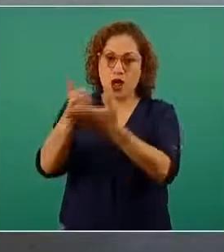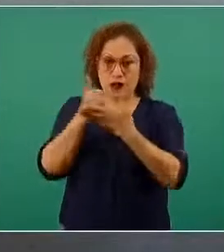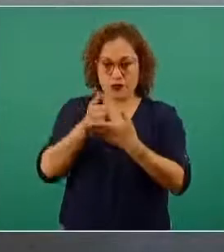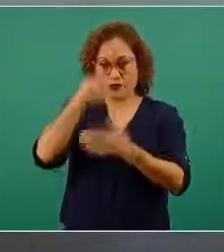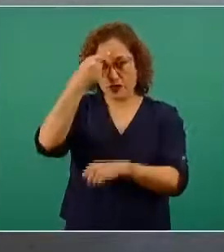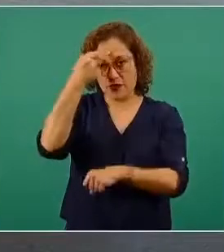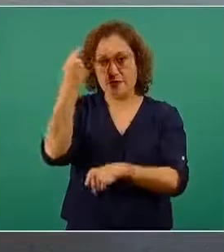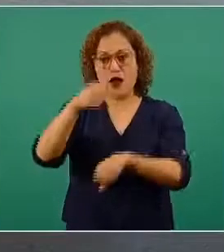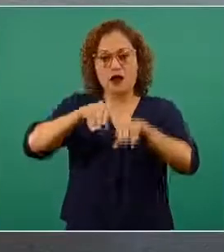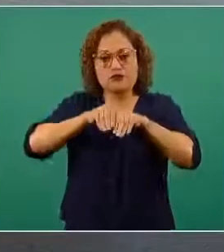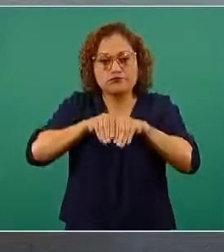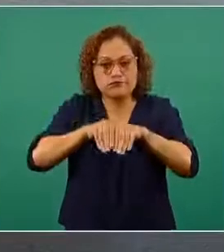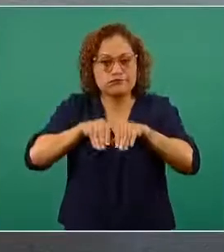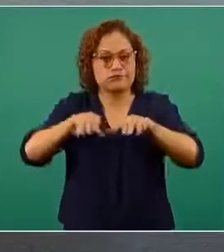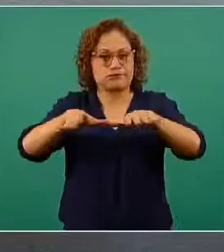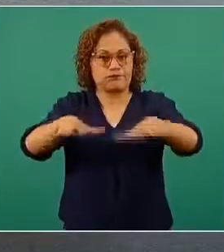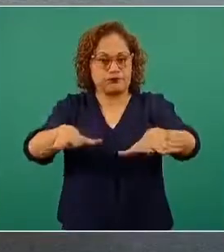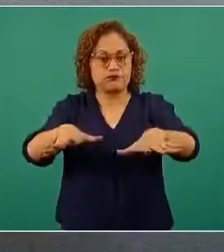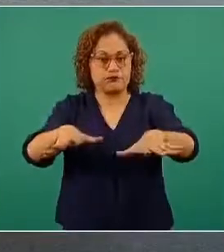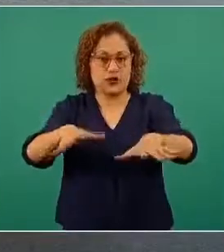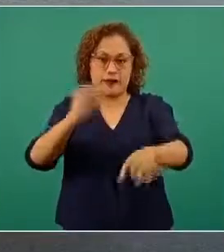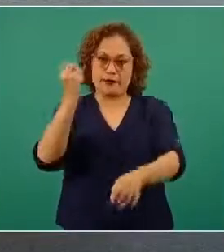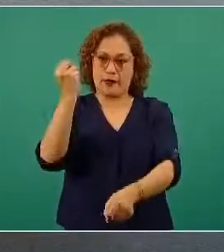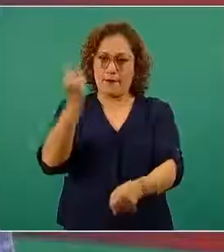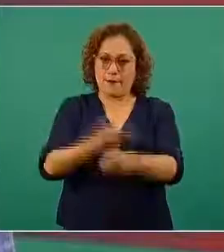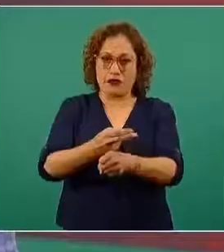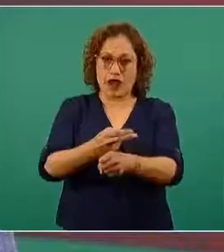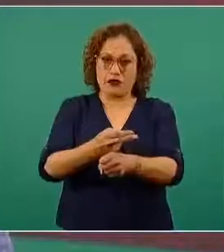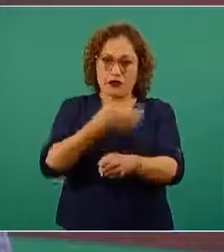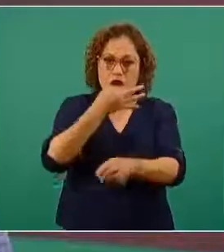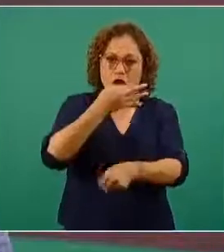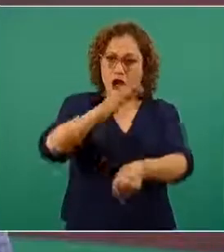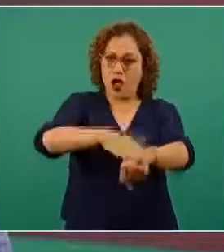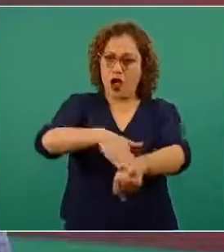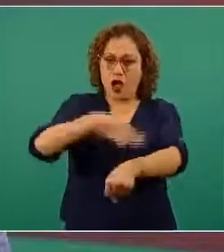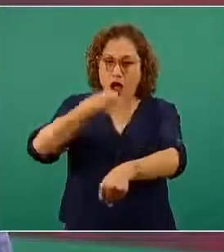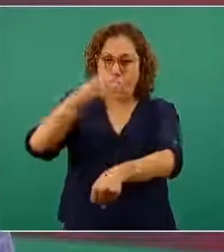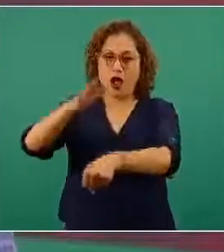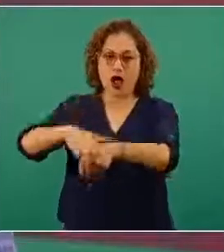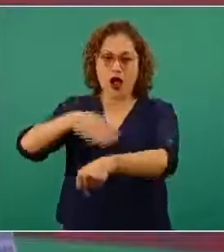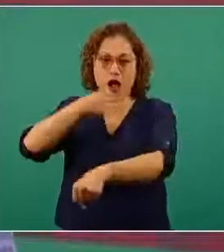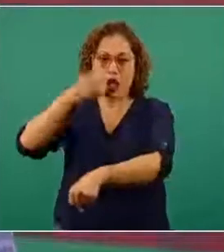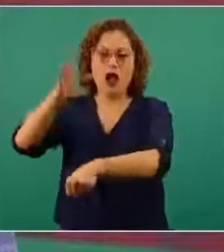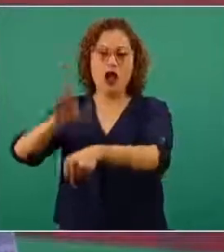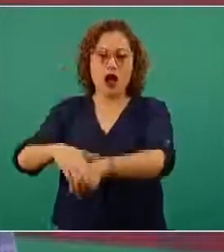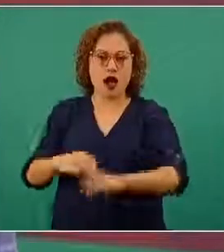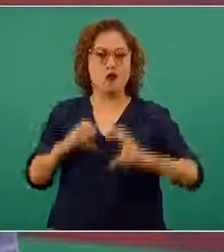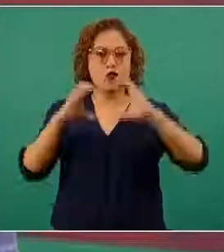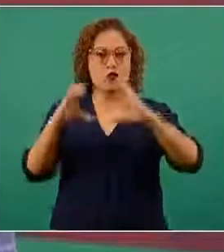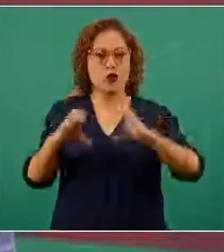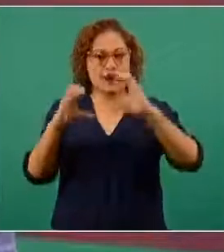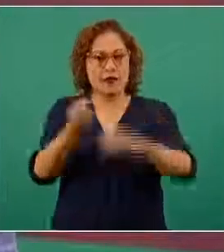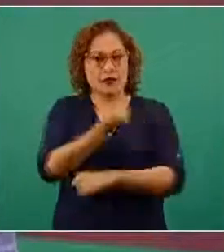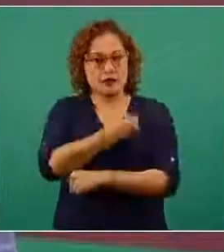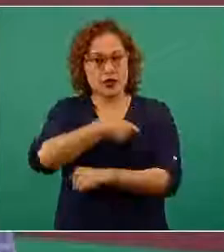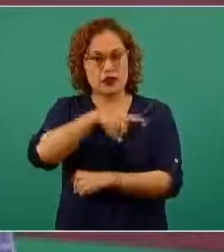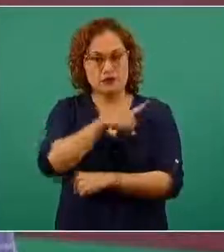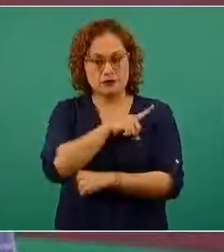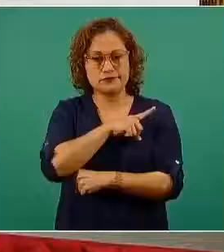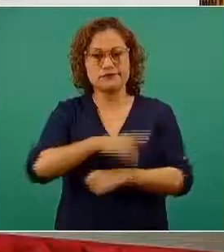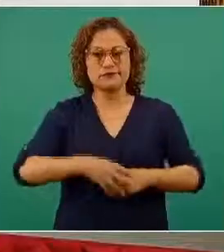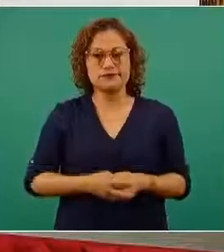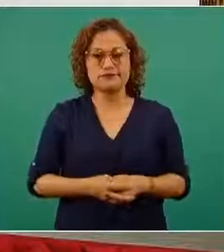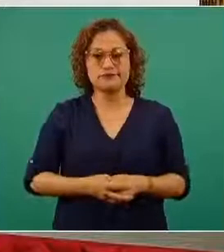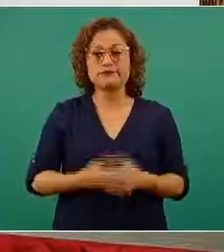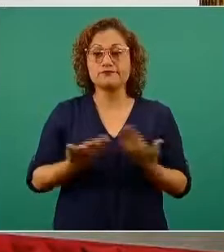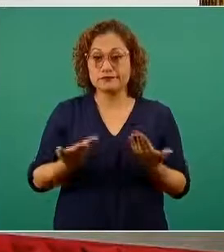crucial para oportunamente transmitir mensajes de promoción de la salud, alertas, advertencias.